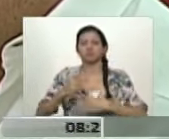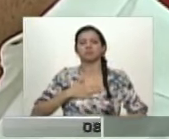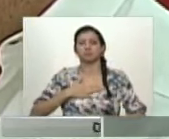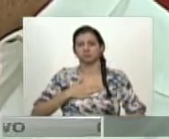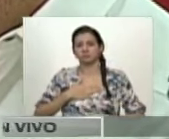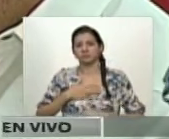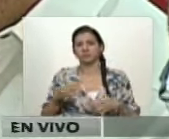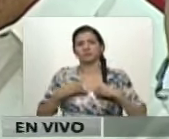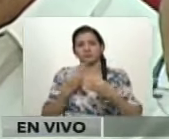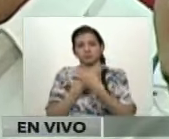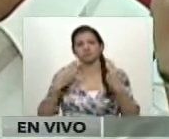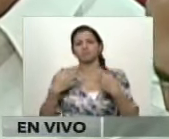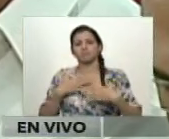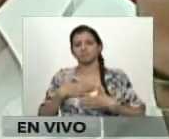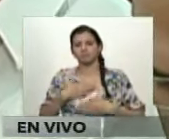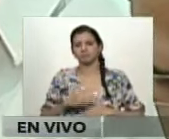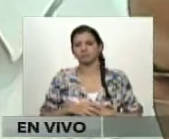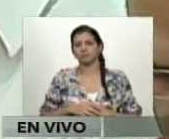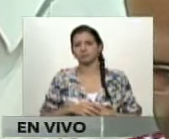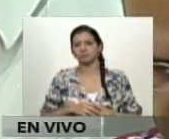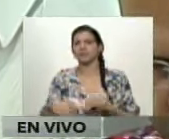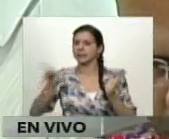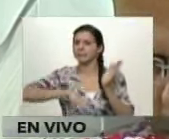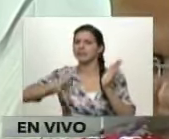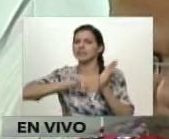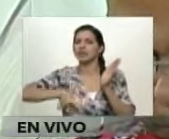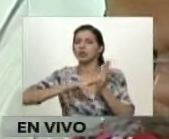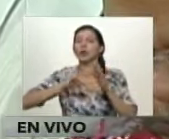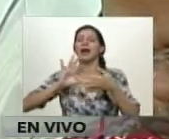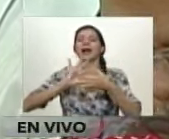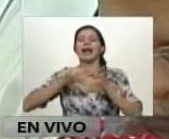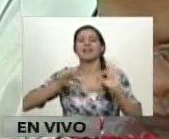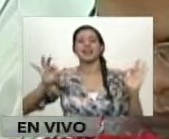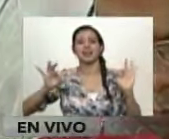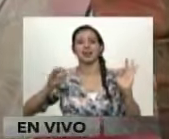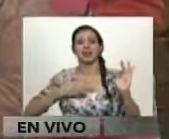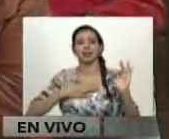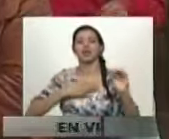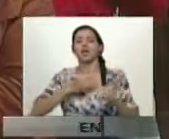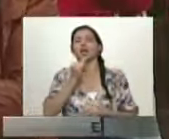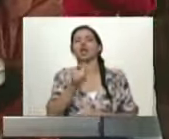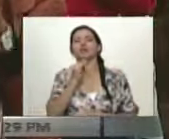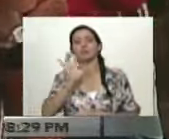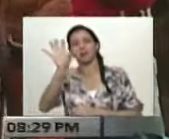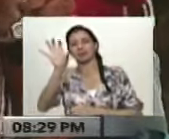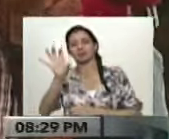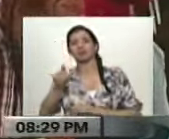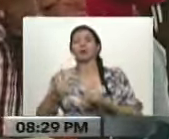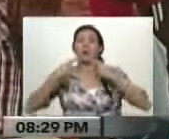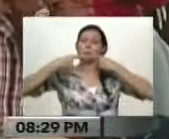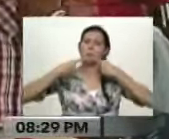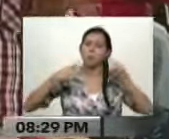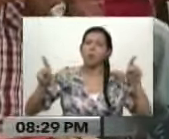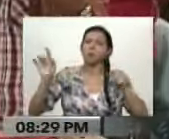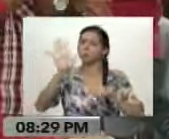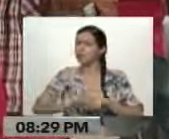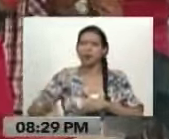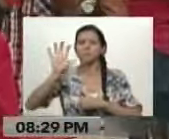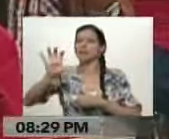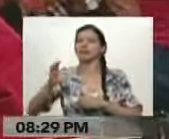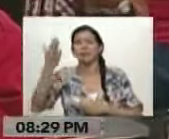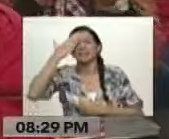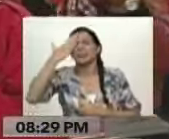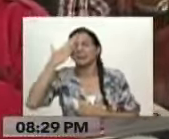comprometo a pasarlo varias veces en cadena en Notipatria para que el país entero se entere de qué dice esa ley de